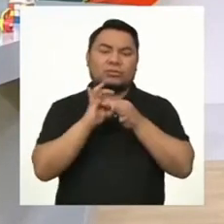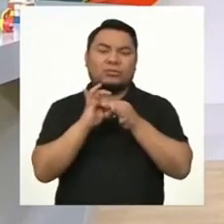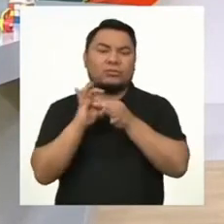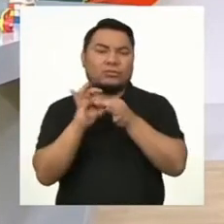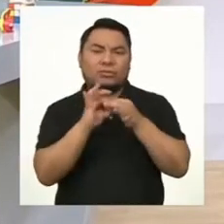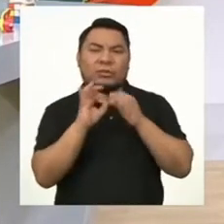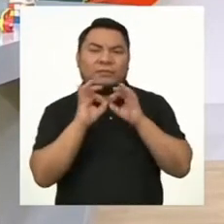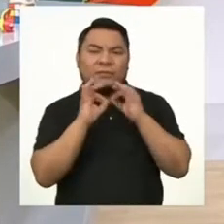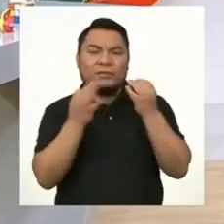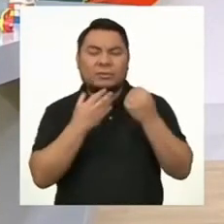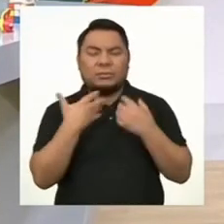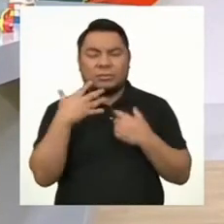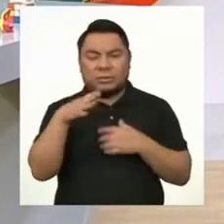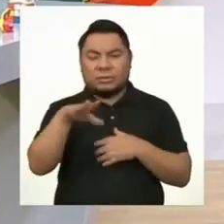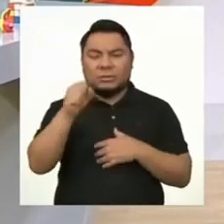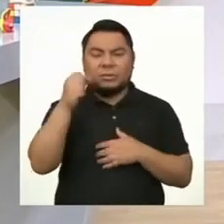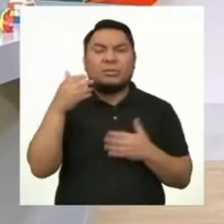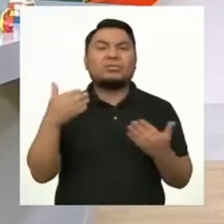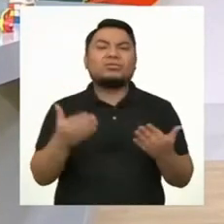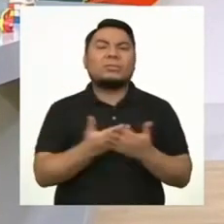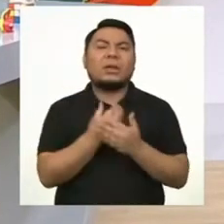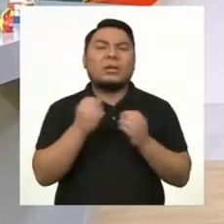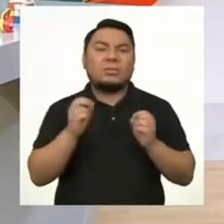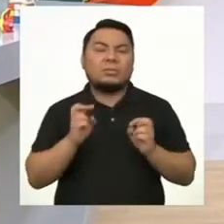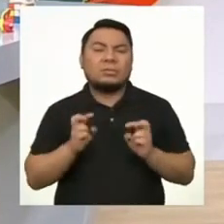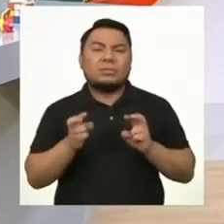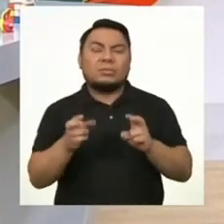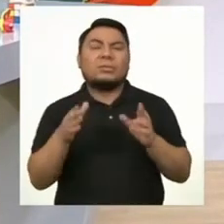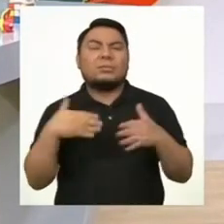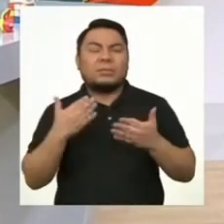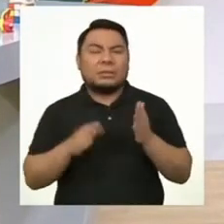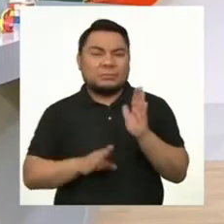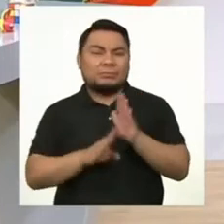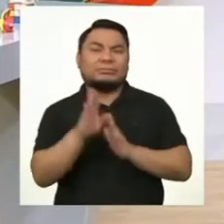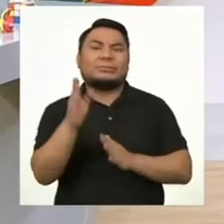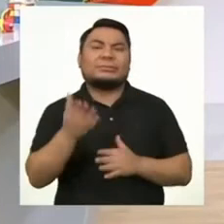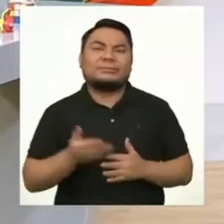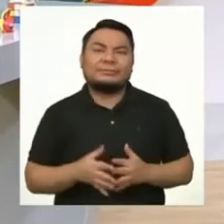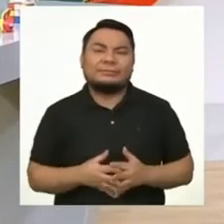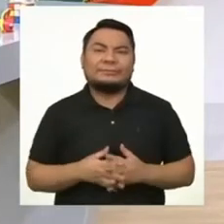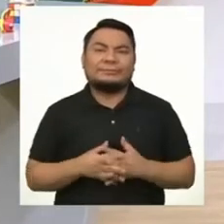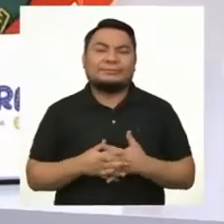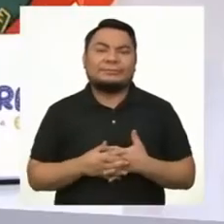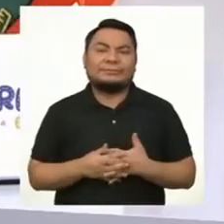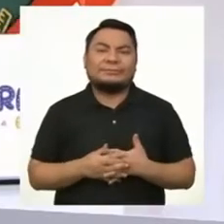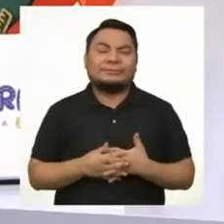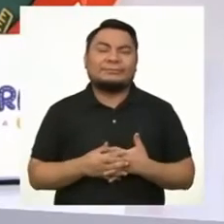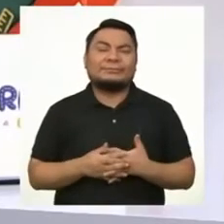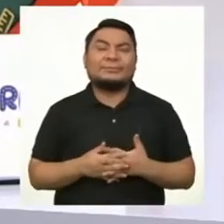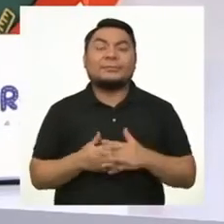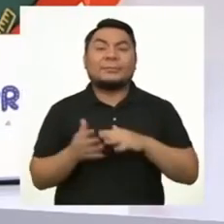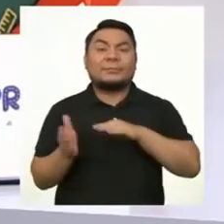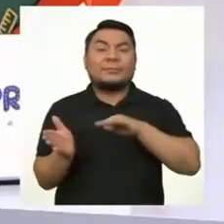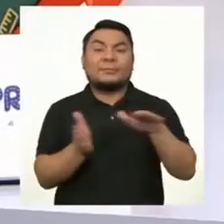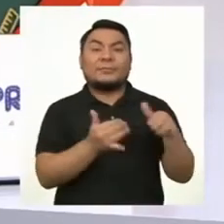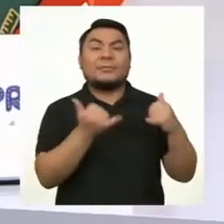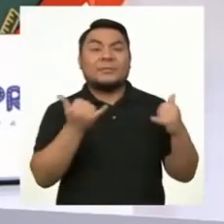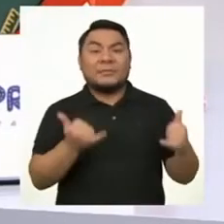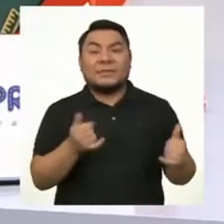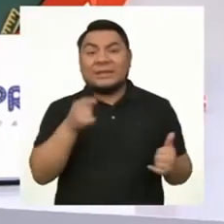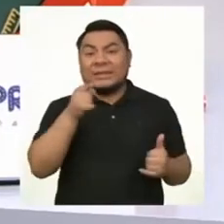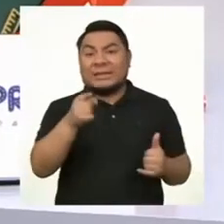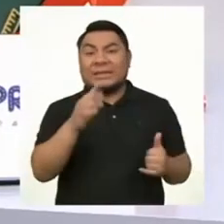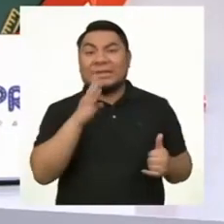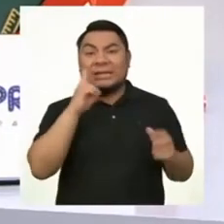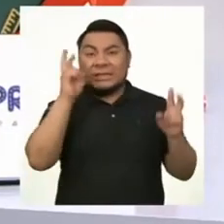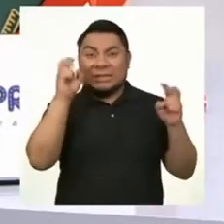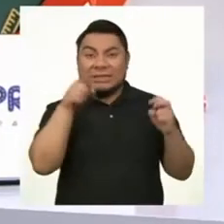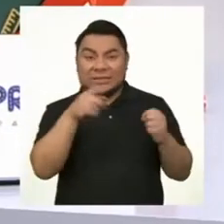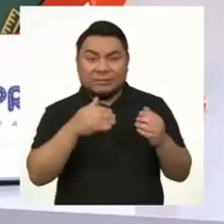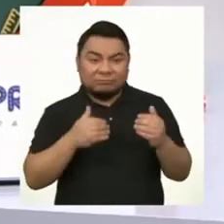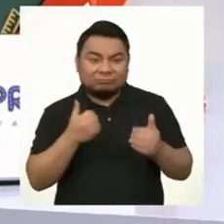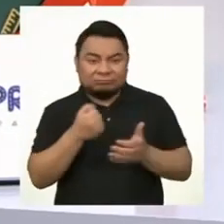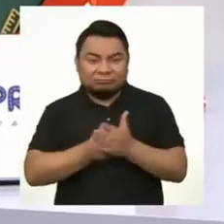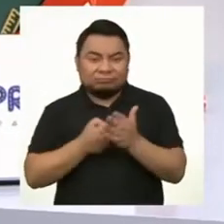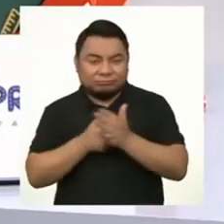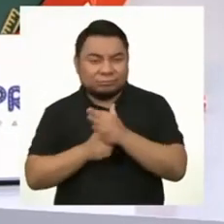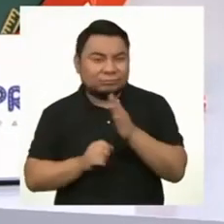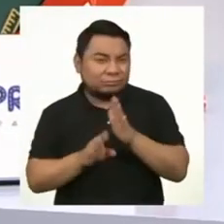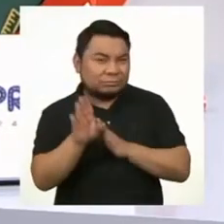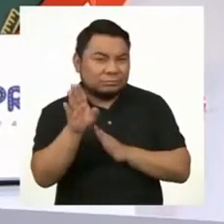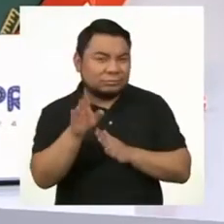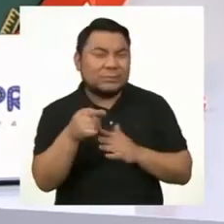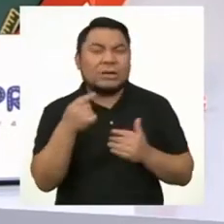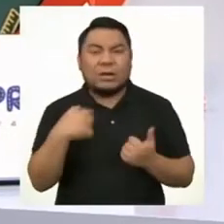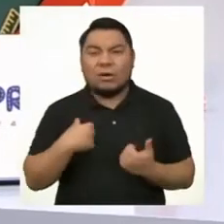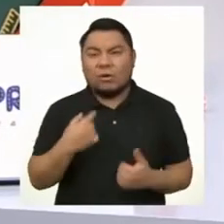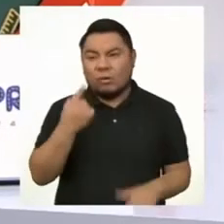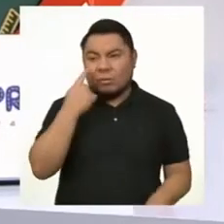podrán identificar nuevas oportunidades para salir adelante. Y hablando de eso, de salir adelante, vamos